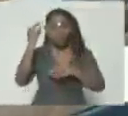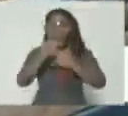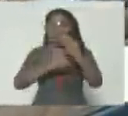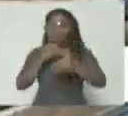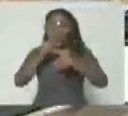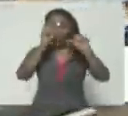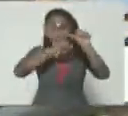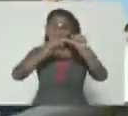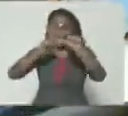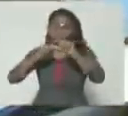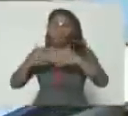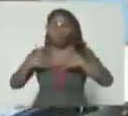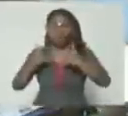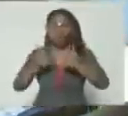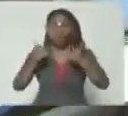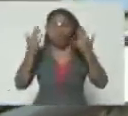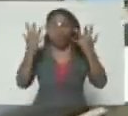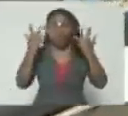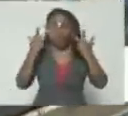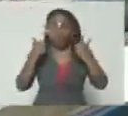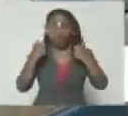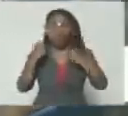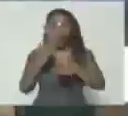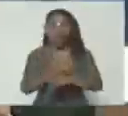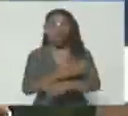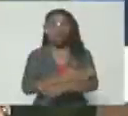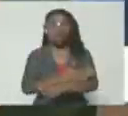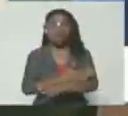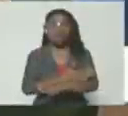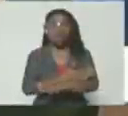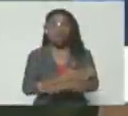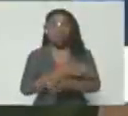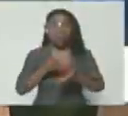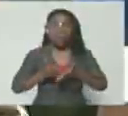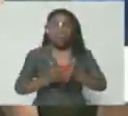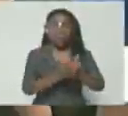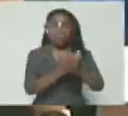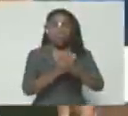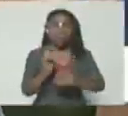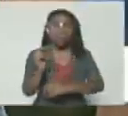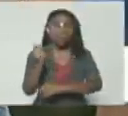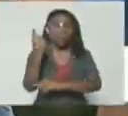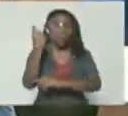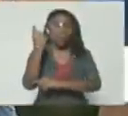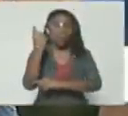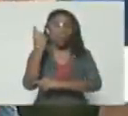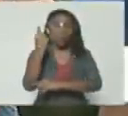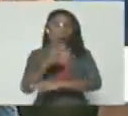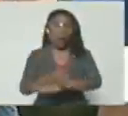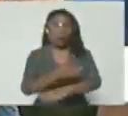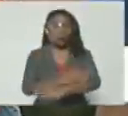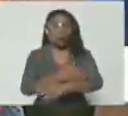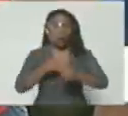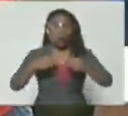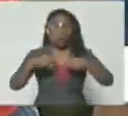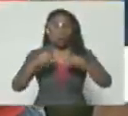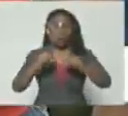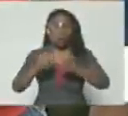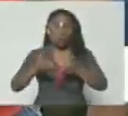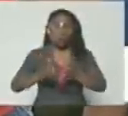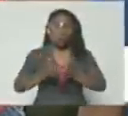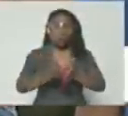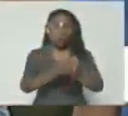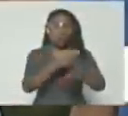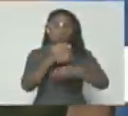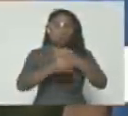inspecciones sanitarias a los animales antes del embarque. Primeramente, cuando la motonave atraca, se le